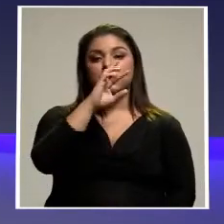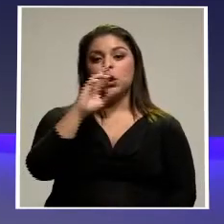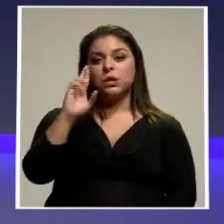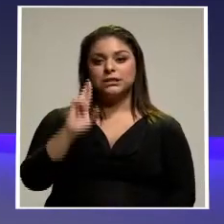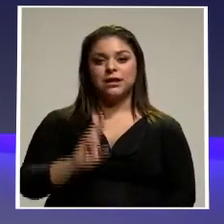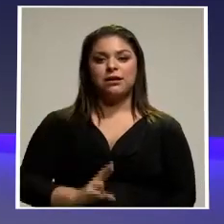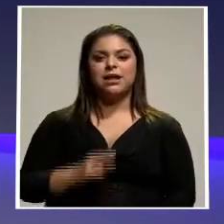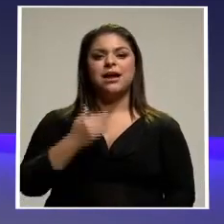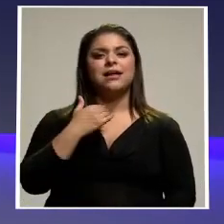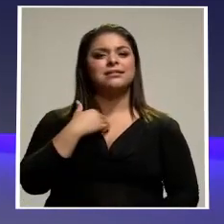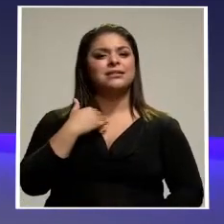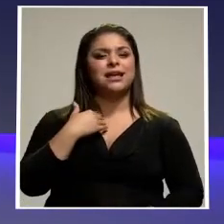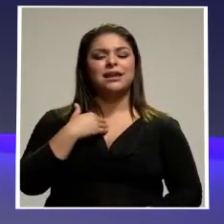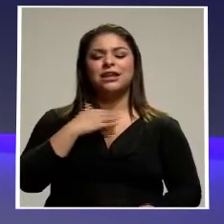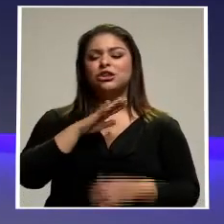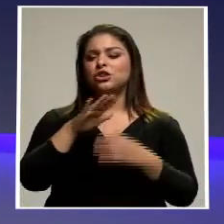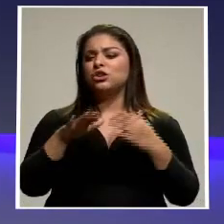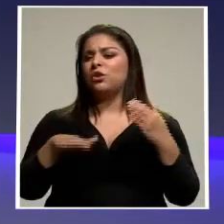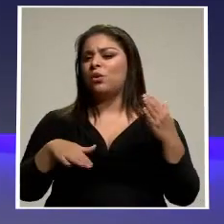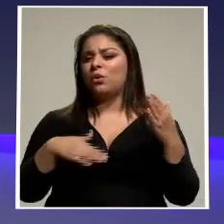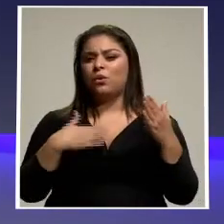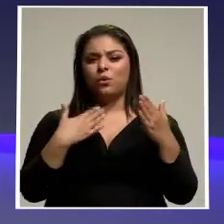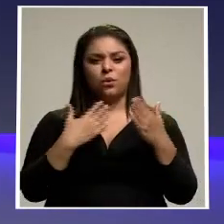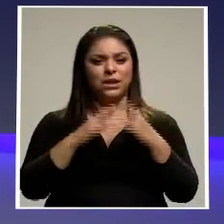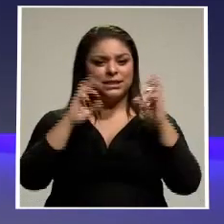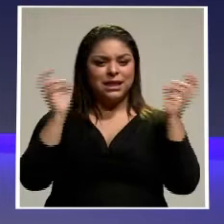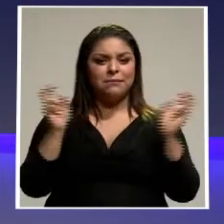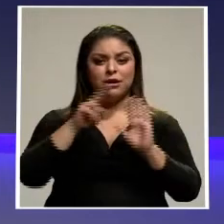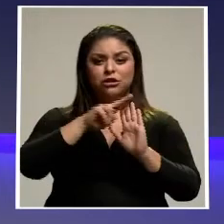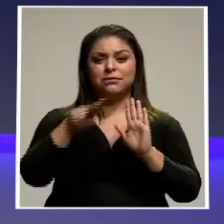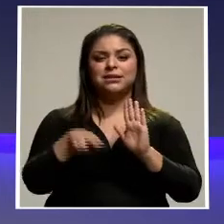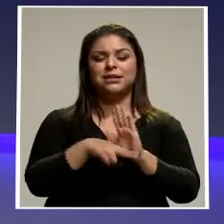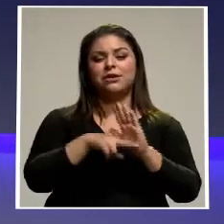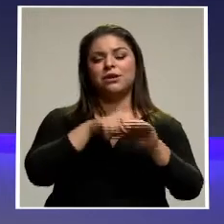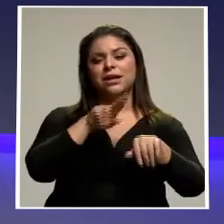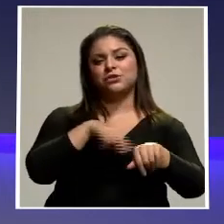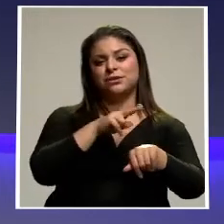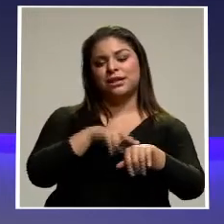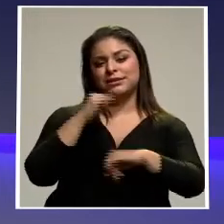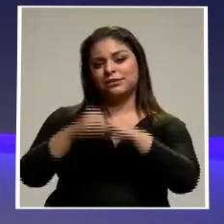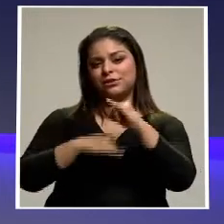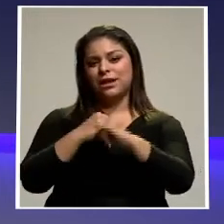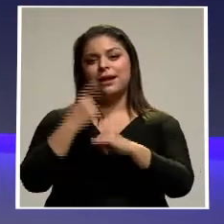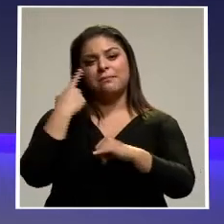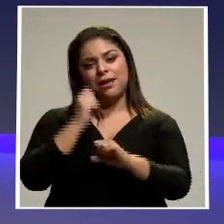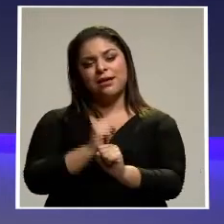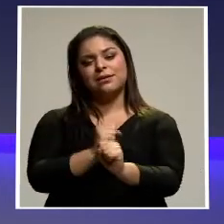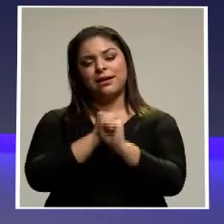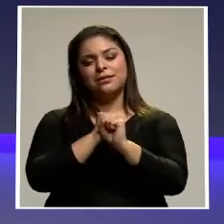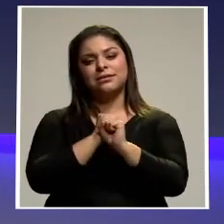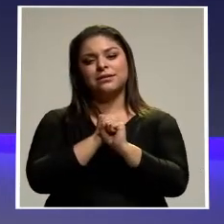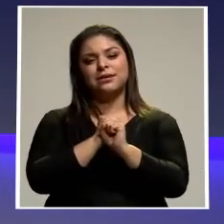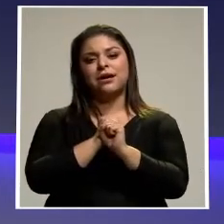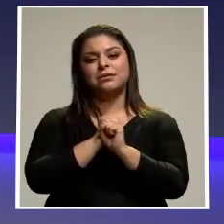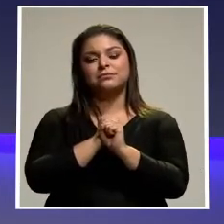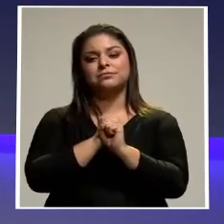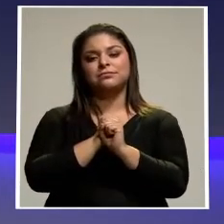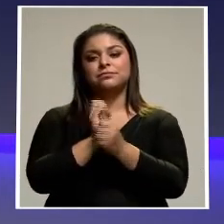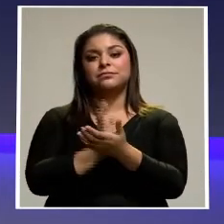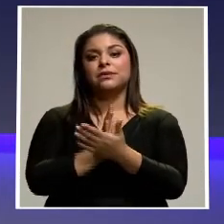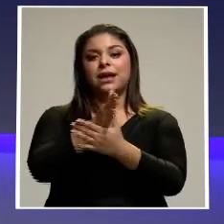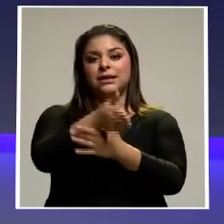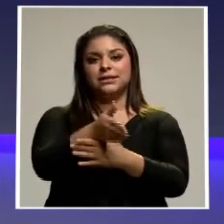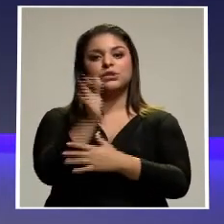tiene todo el marco normativo internacional y nacional para garantizar el acceso